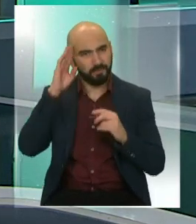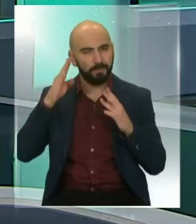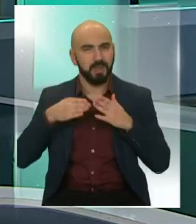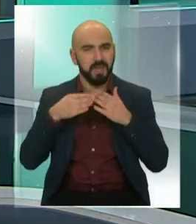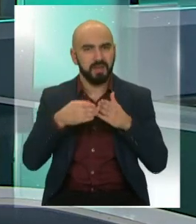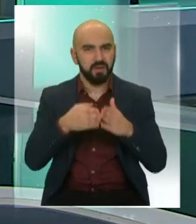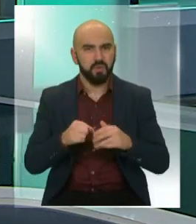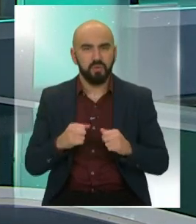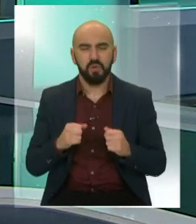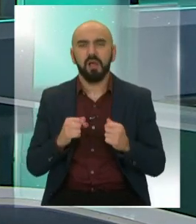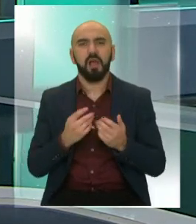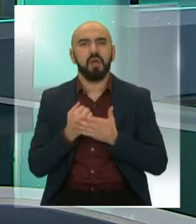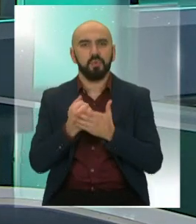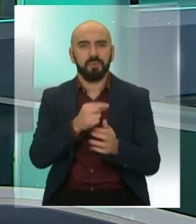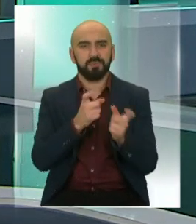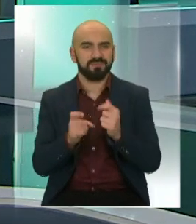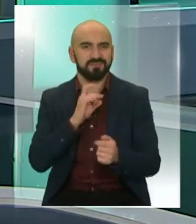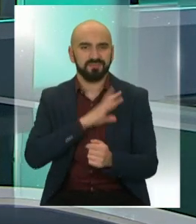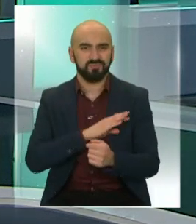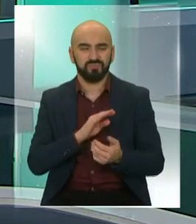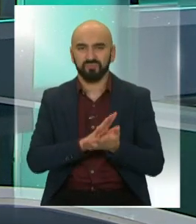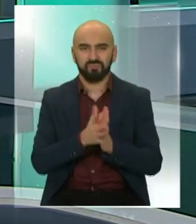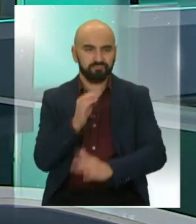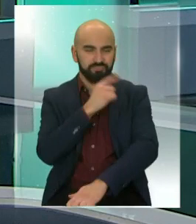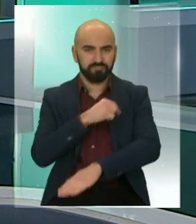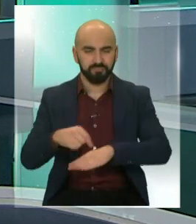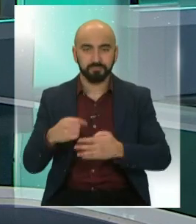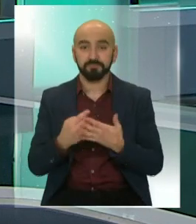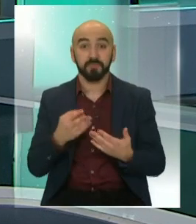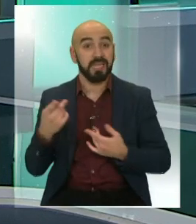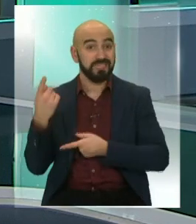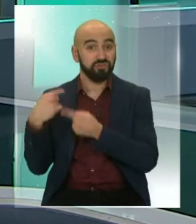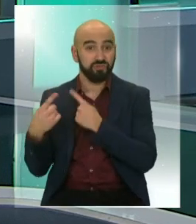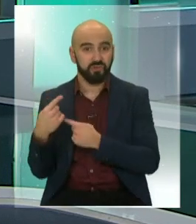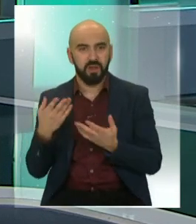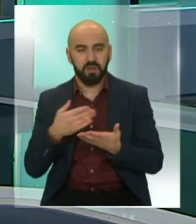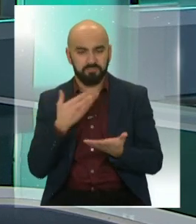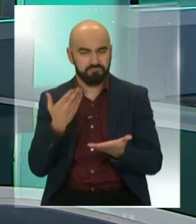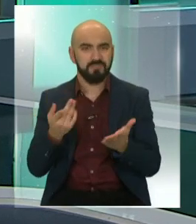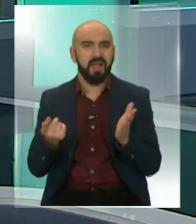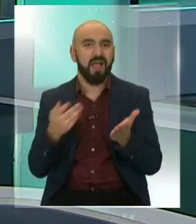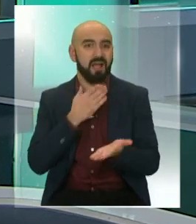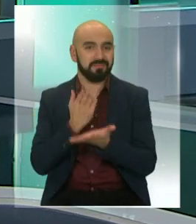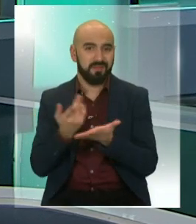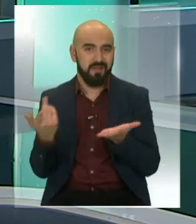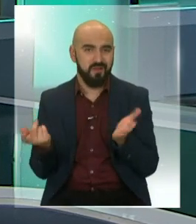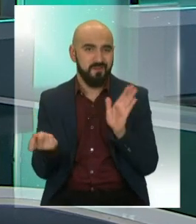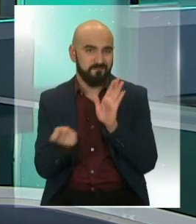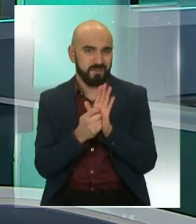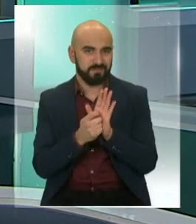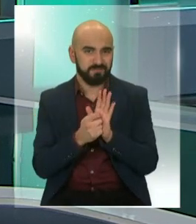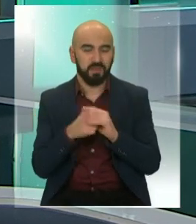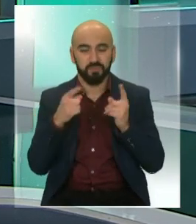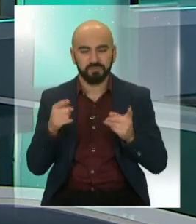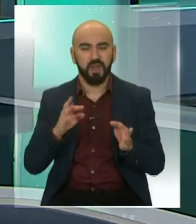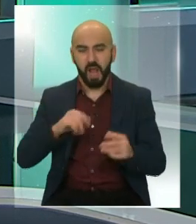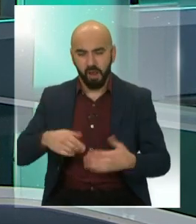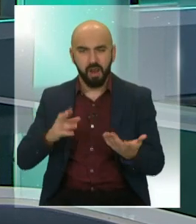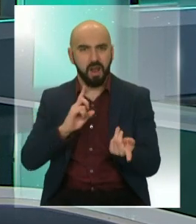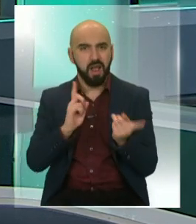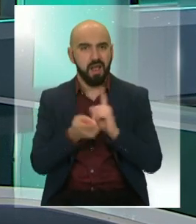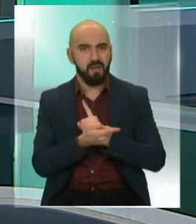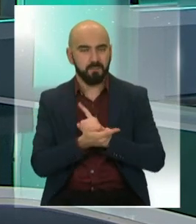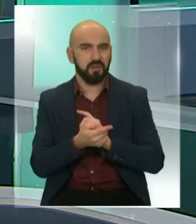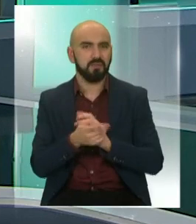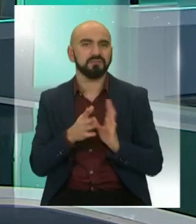de todos lados en esta pandemia. La historia tras esta fecha y cómo la Armada se ha adecuado también en tiempos de coronavirus en el